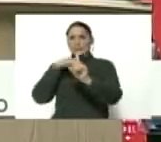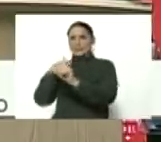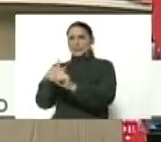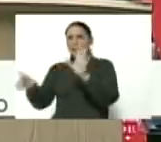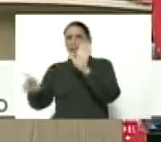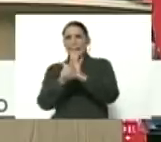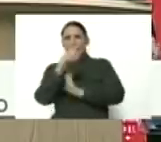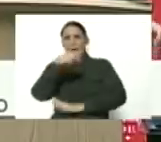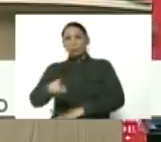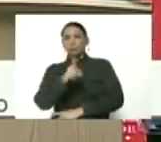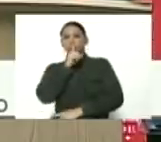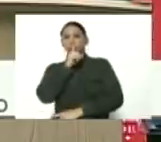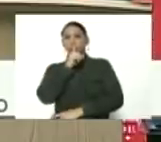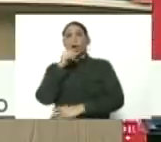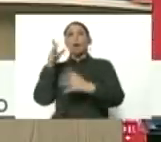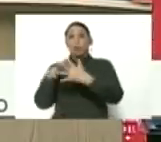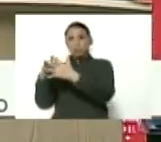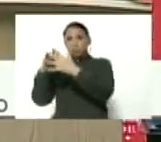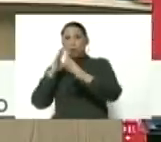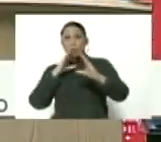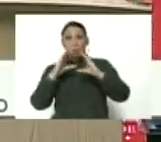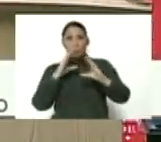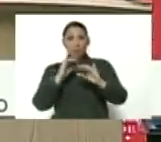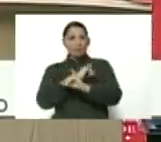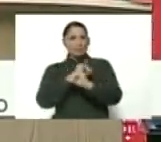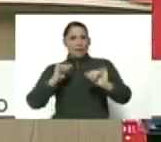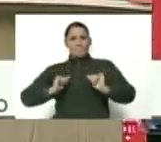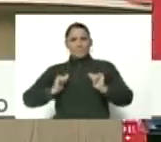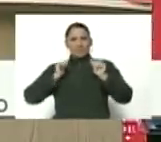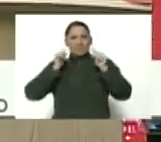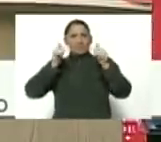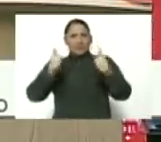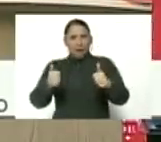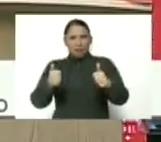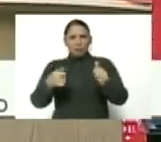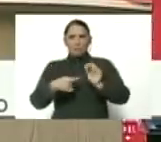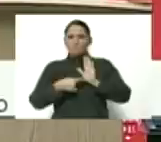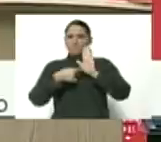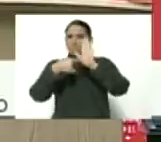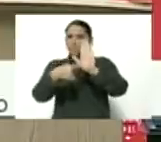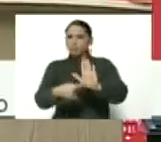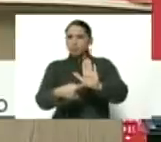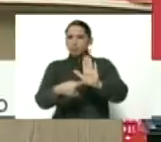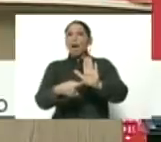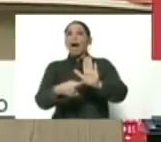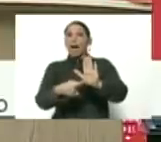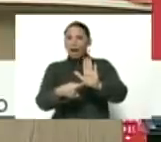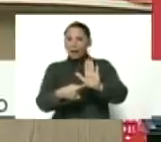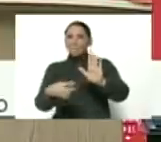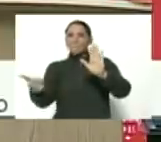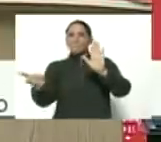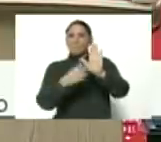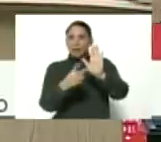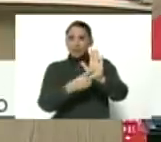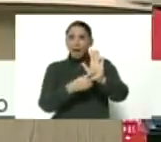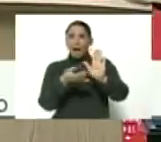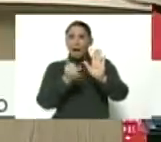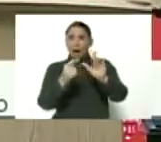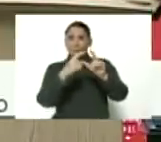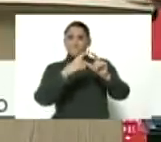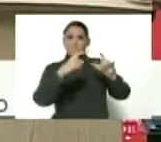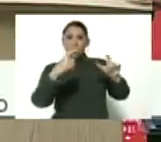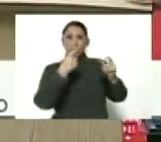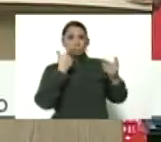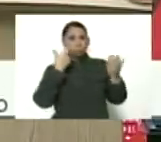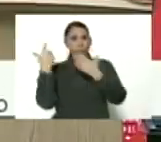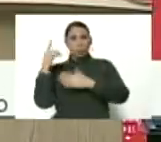y los medios de comunicación norteamericanos están empezando a mostrar parte de la verdad. Aquí está un artículo